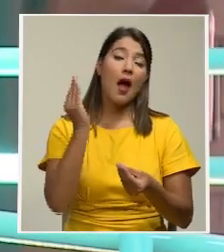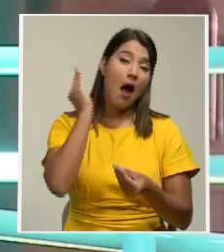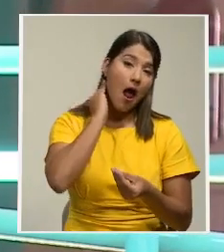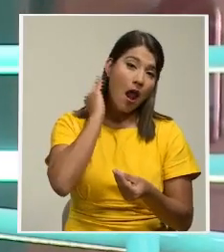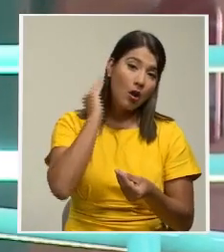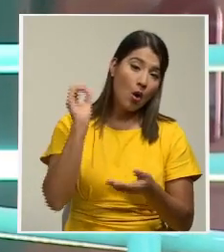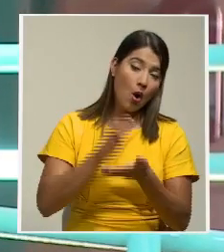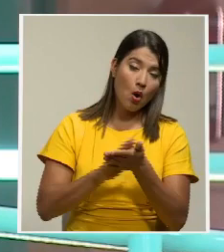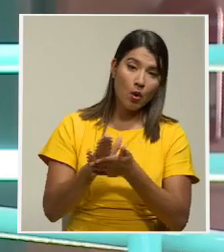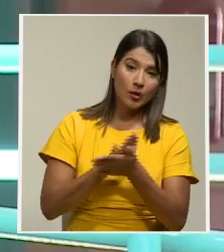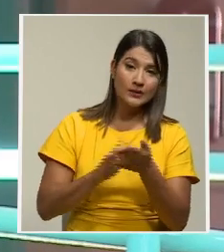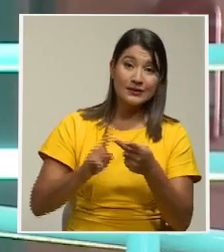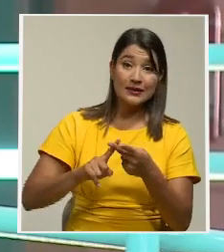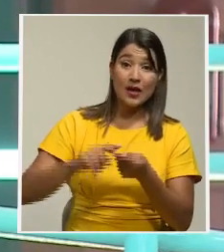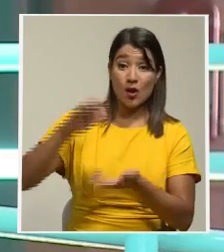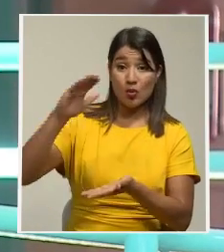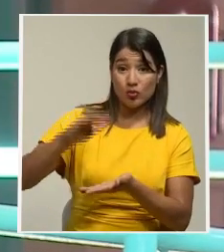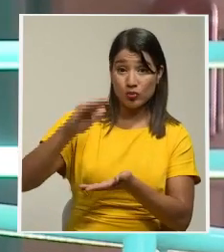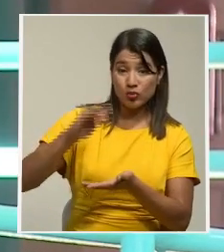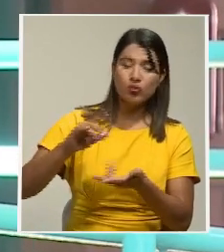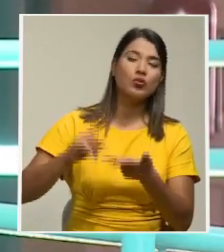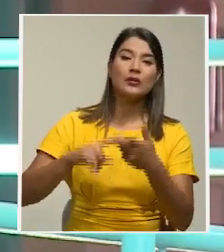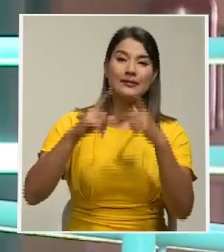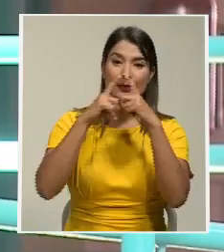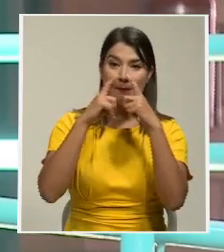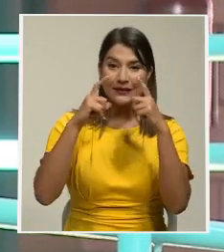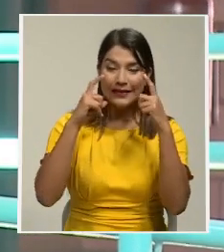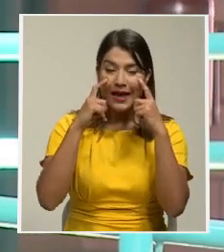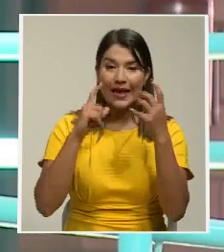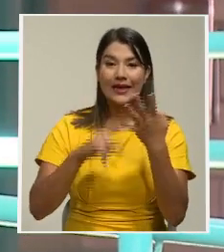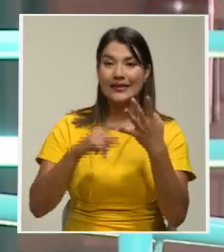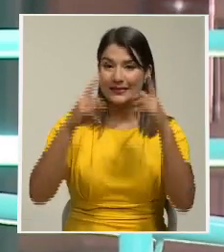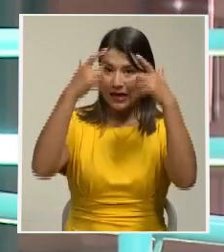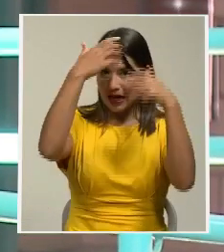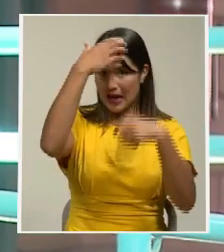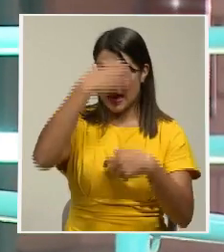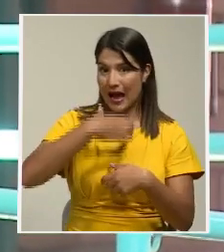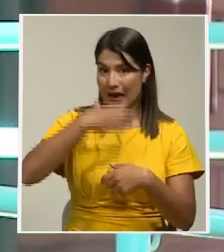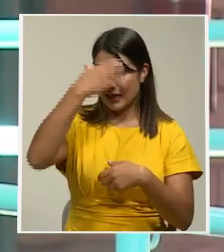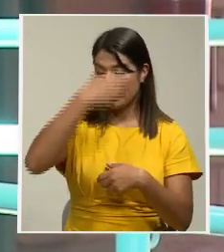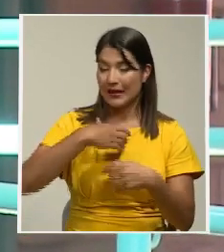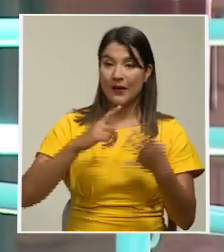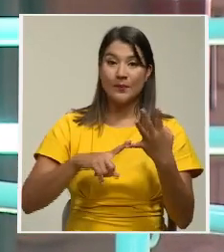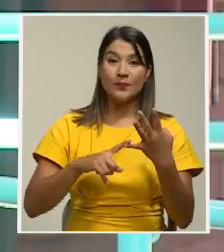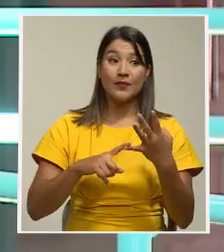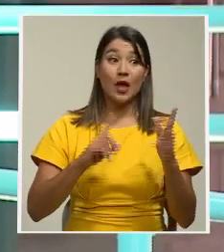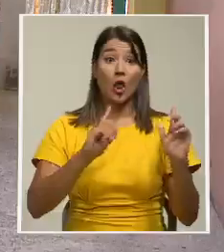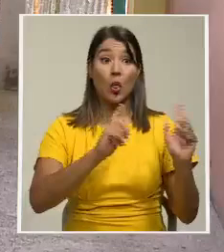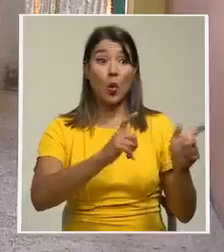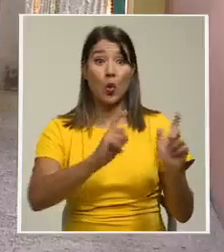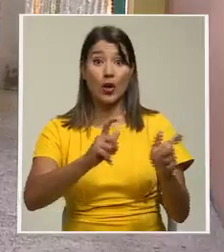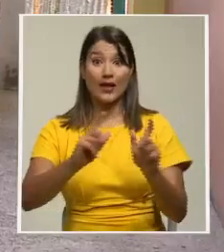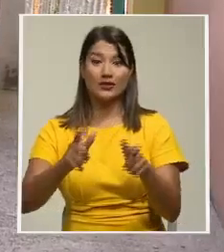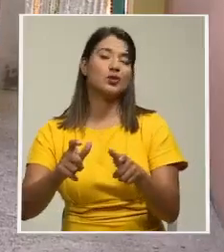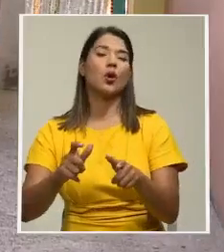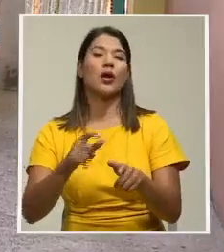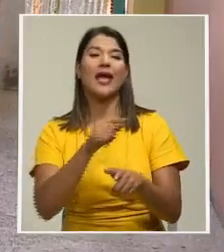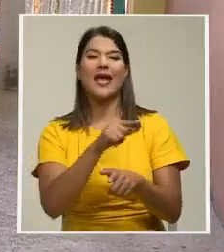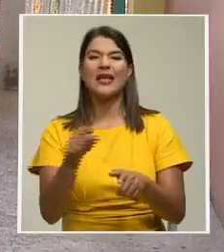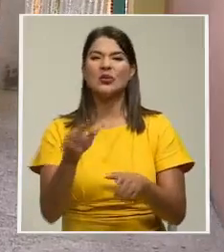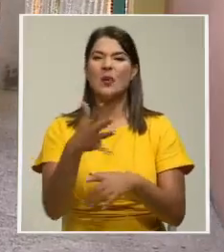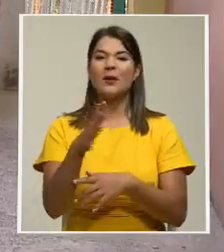desinfectante, dispensadores, mascarillas, caretas. Estas donaciones son